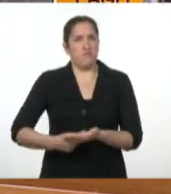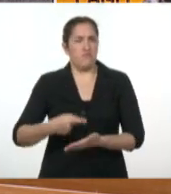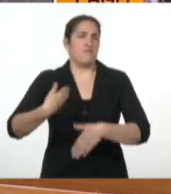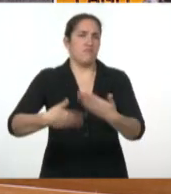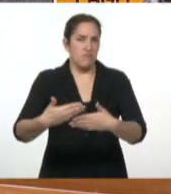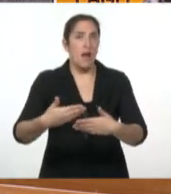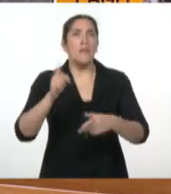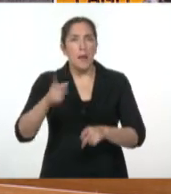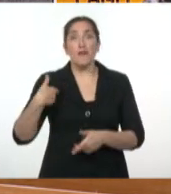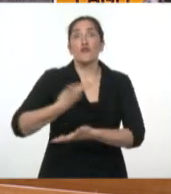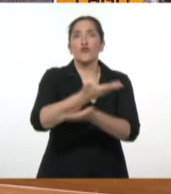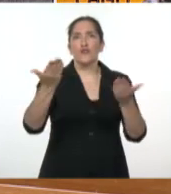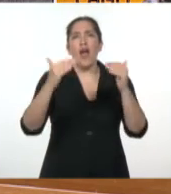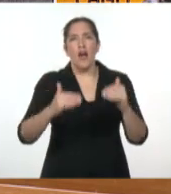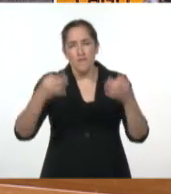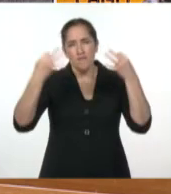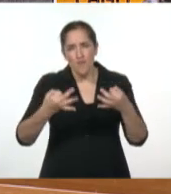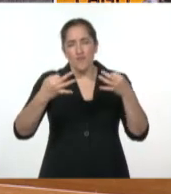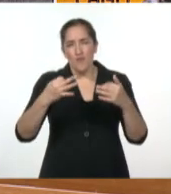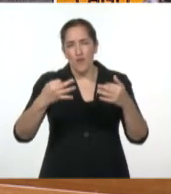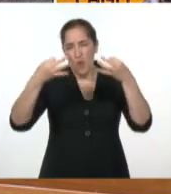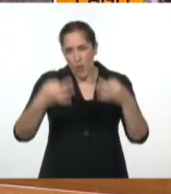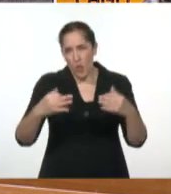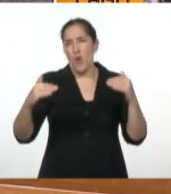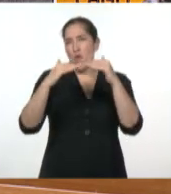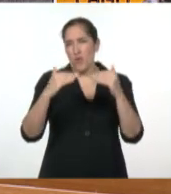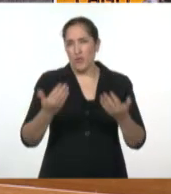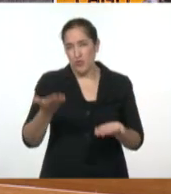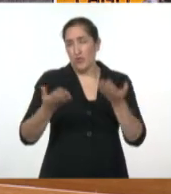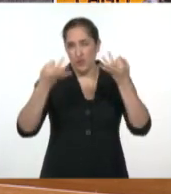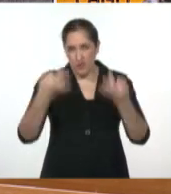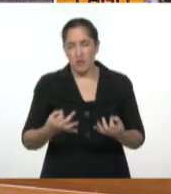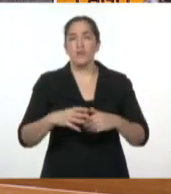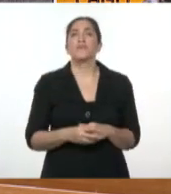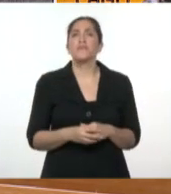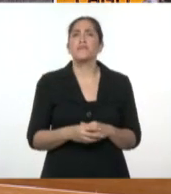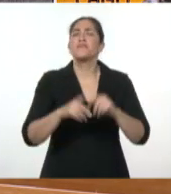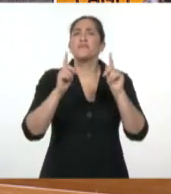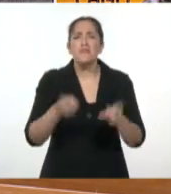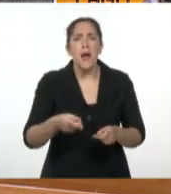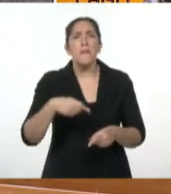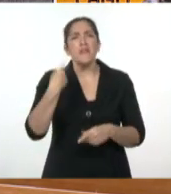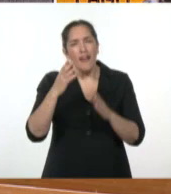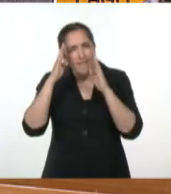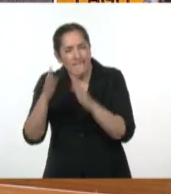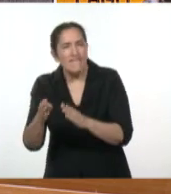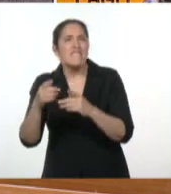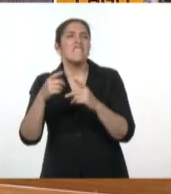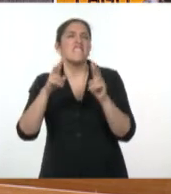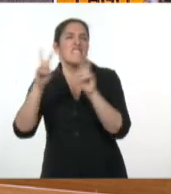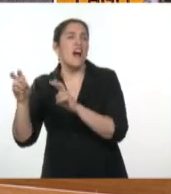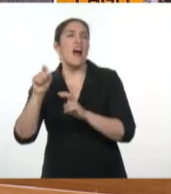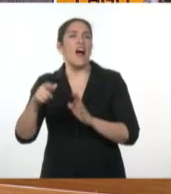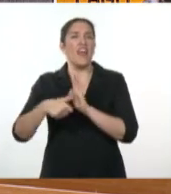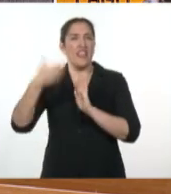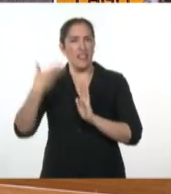construir sociedades más justas, ¿no? Y luego nos metimos con algo más propio de la identidad individual, trabajando